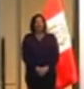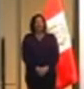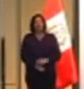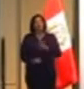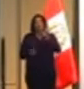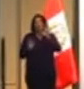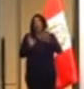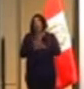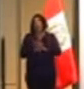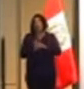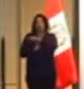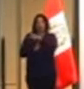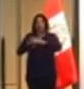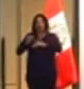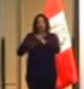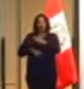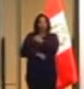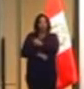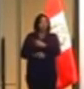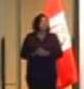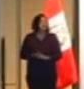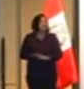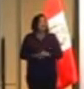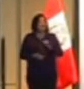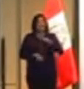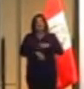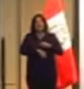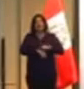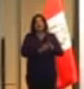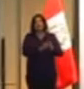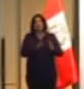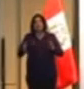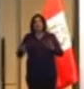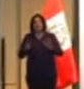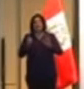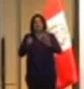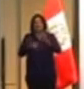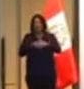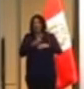Por ejemplo, con relación a esta obra. Esta obra ha tomado 6 años.